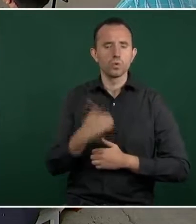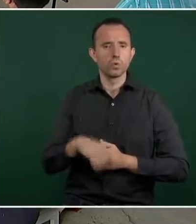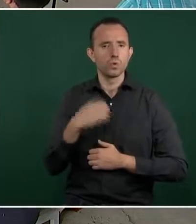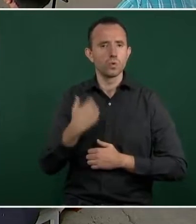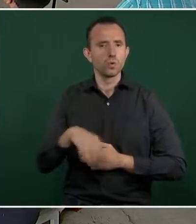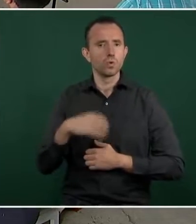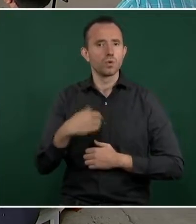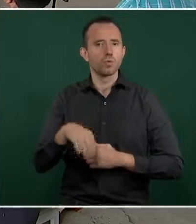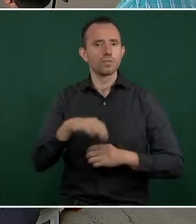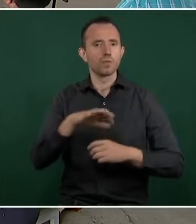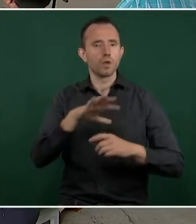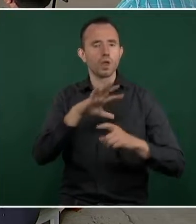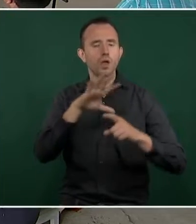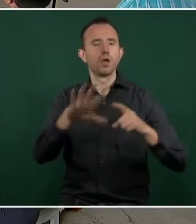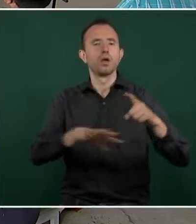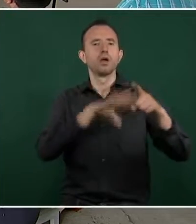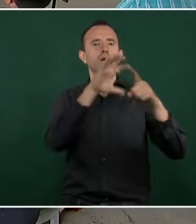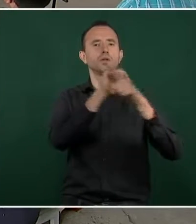Y lo más